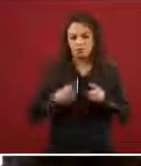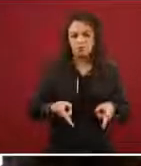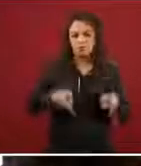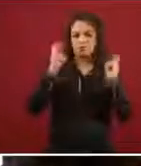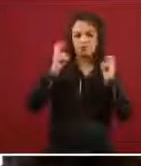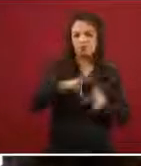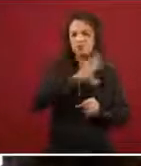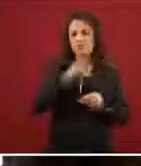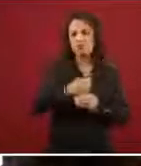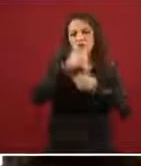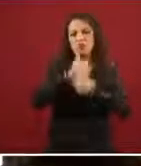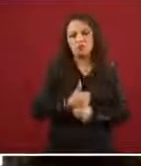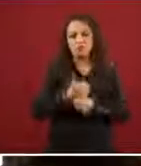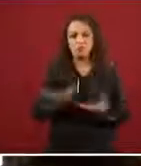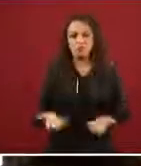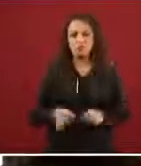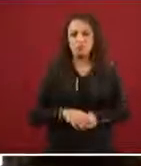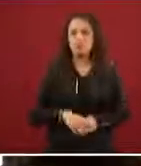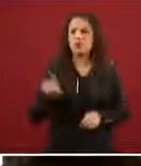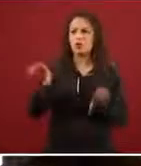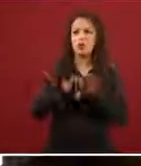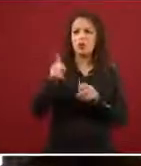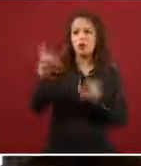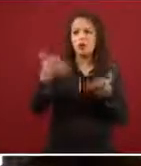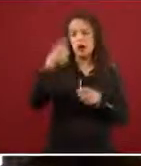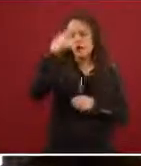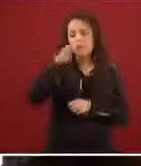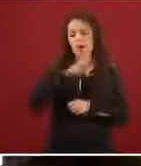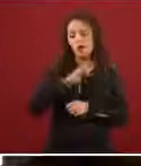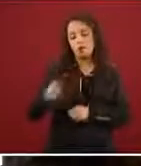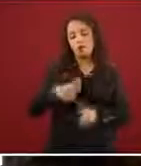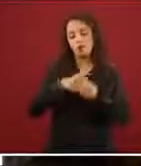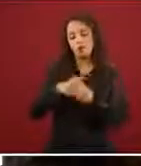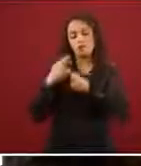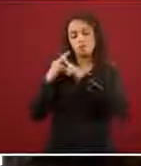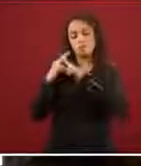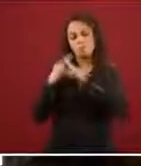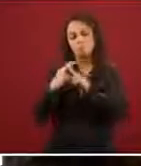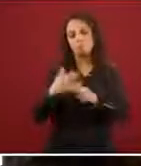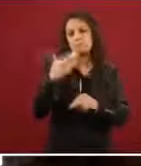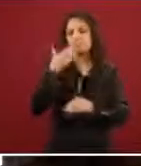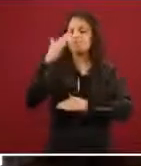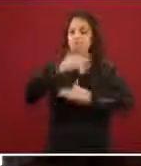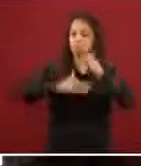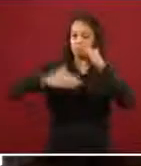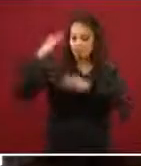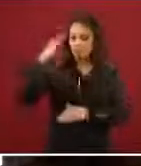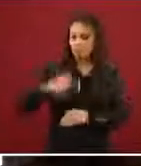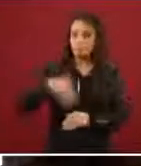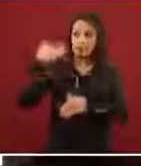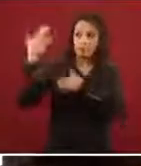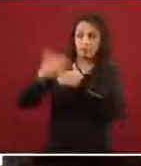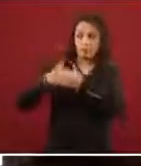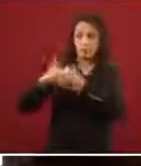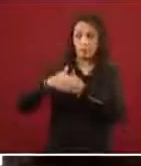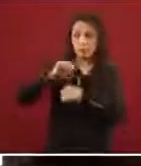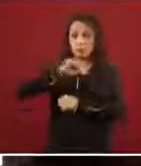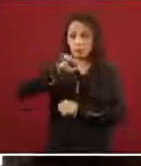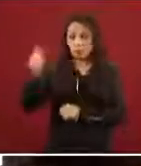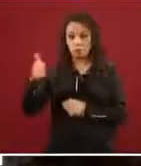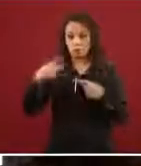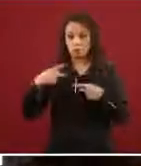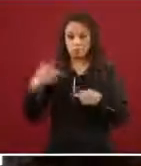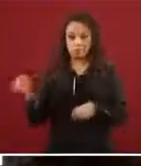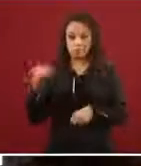¿Cómo le daría usted continuidad a estos logros para que el que venga, bueno, pues obviamente no